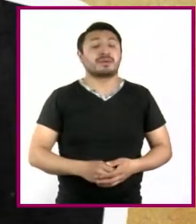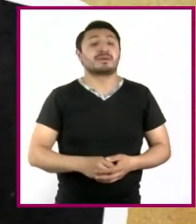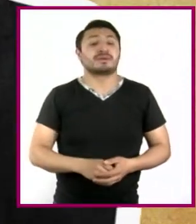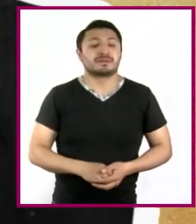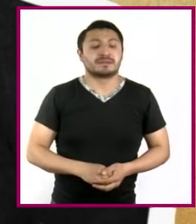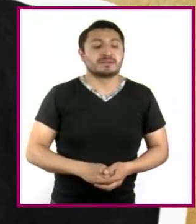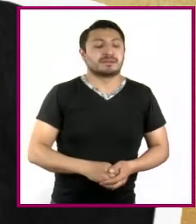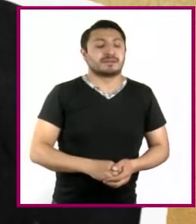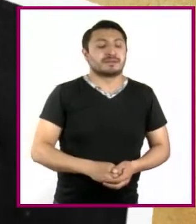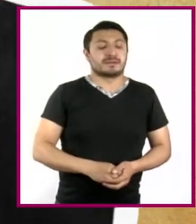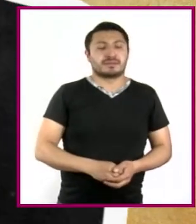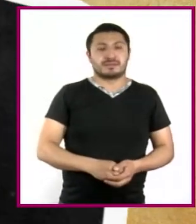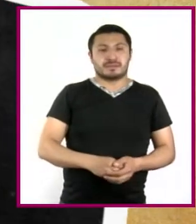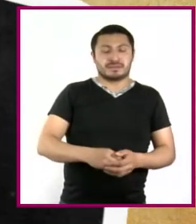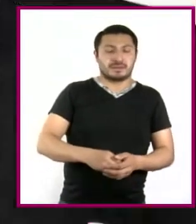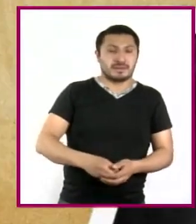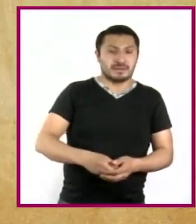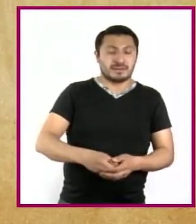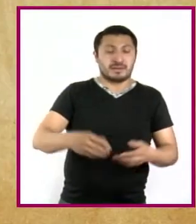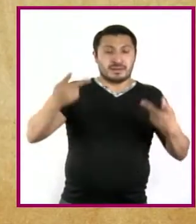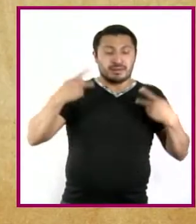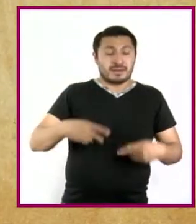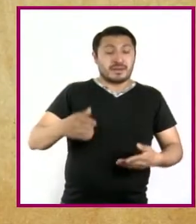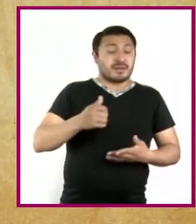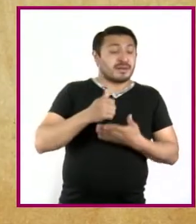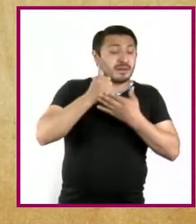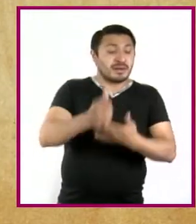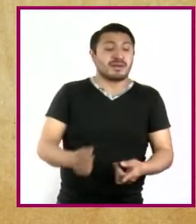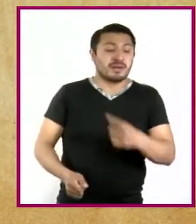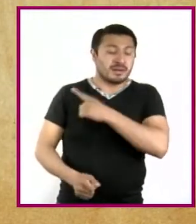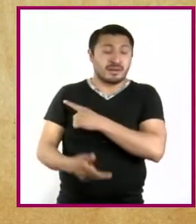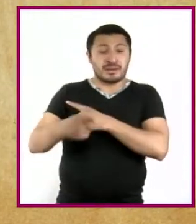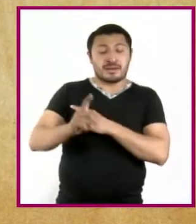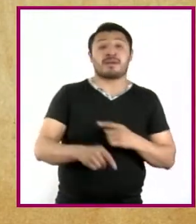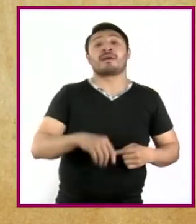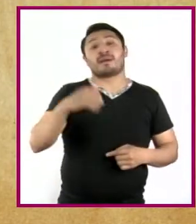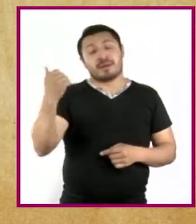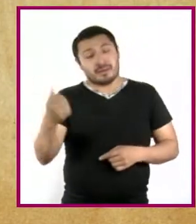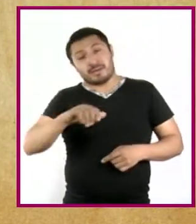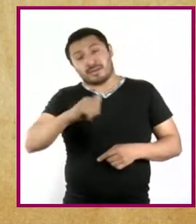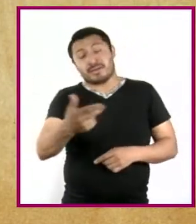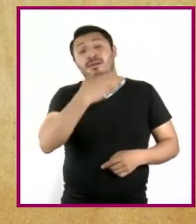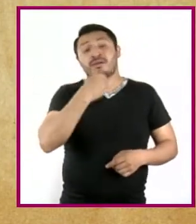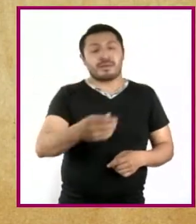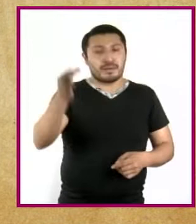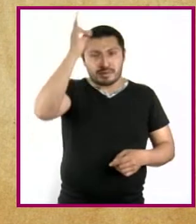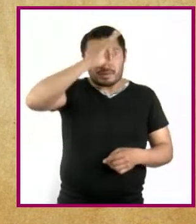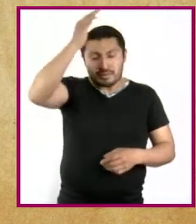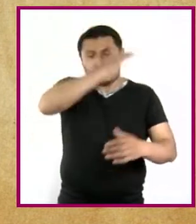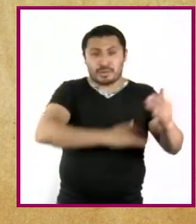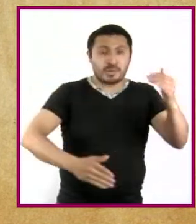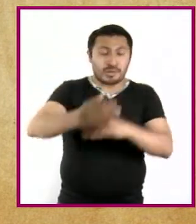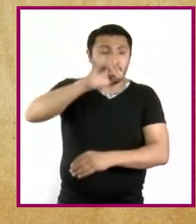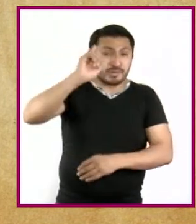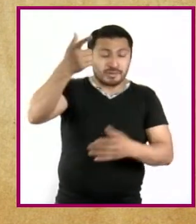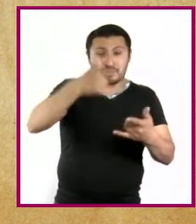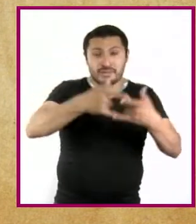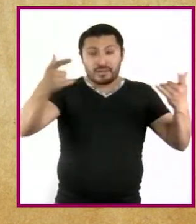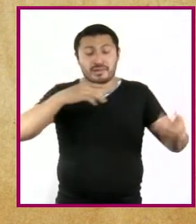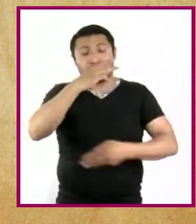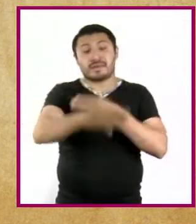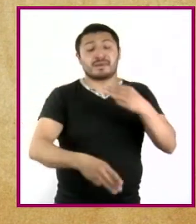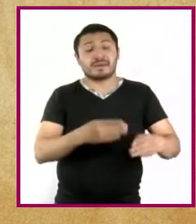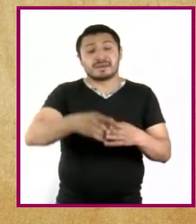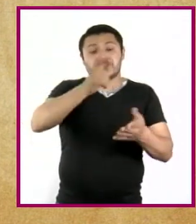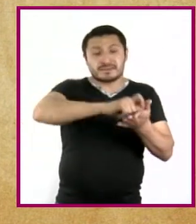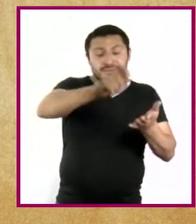inspirador fue Arnold Toynbee, pero McNeill superó su filosofía de la historia al sazonar su historia mundial